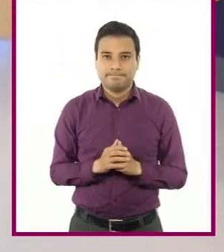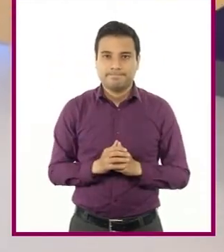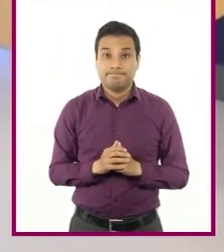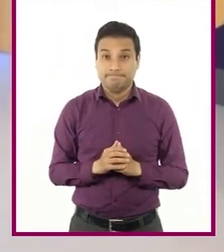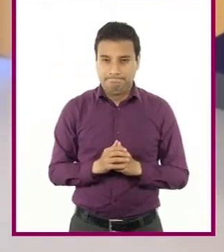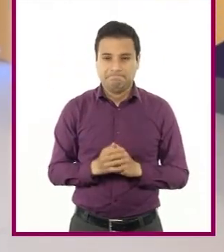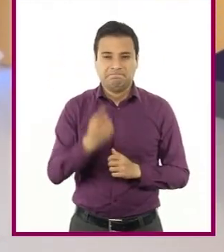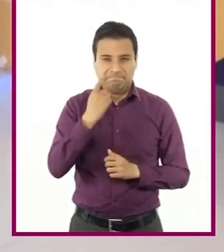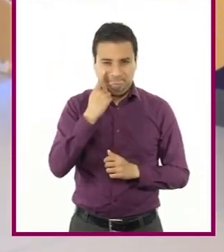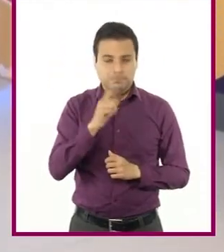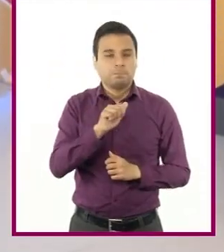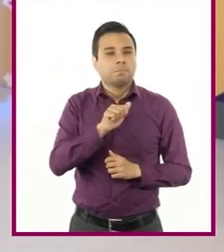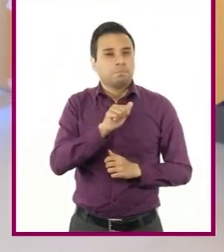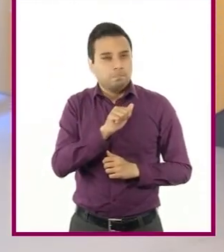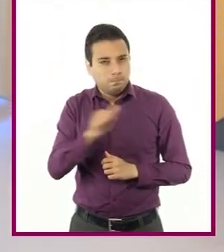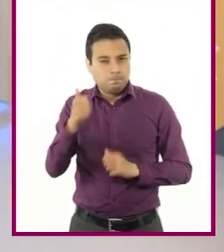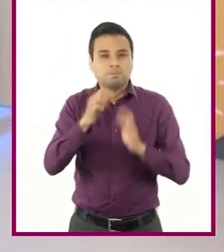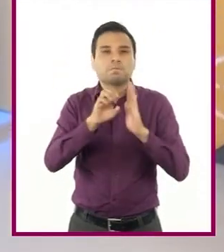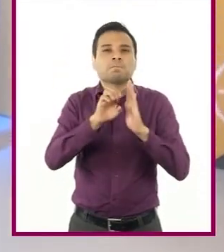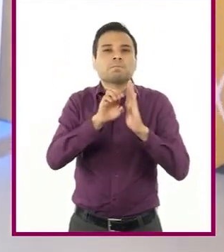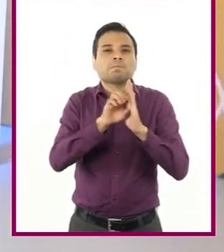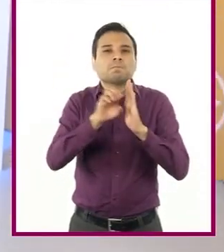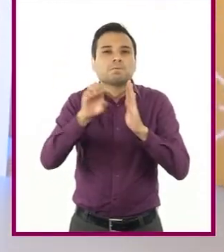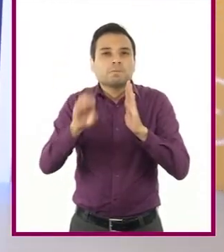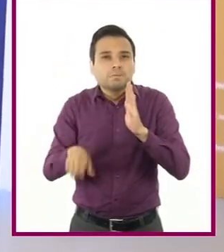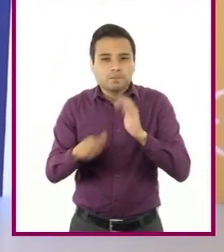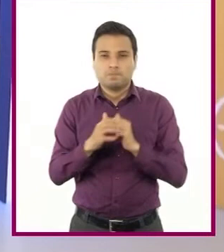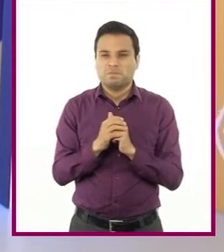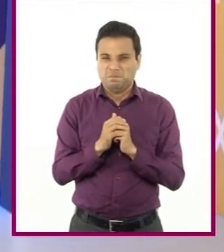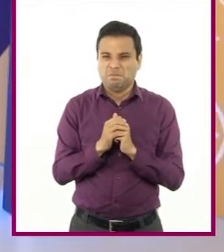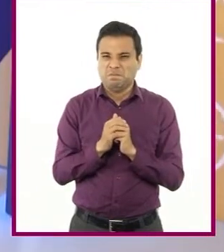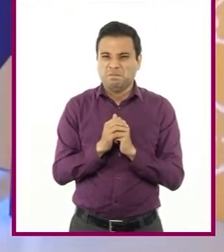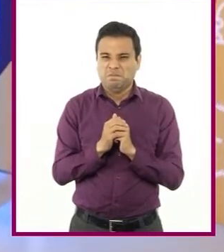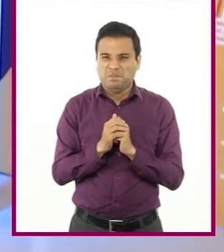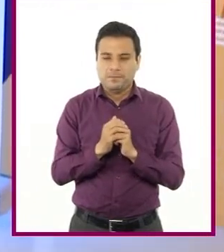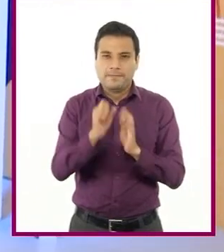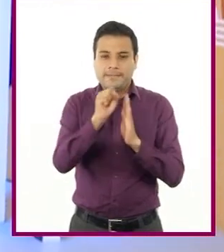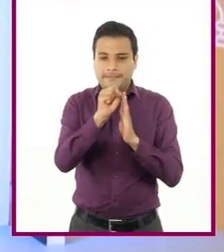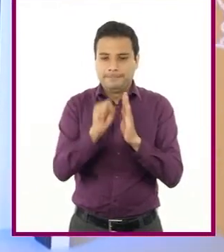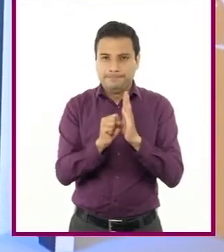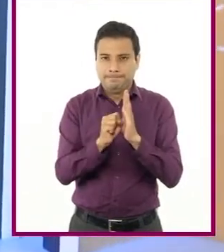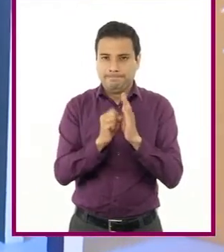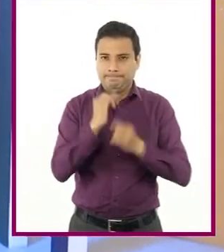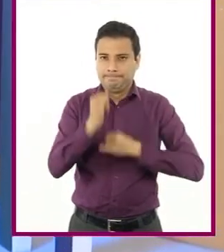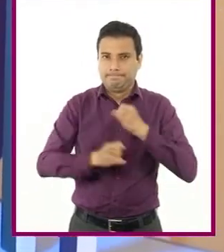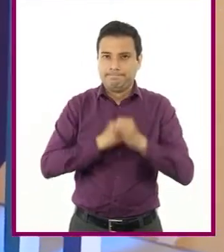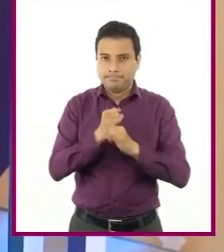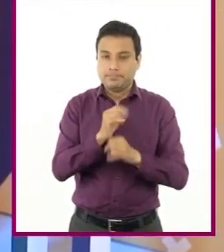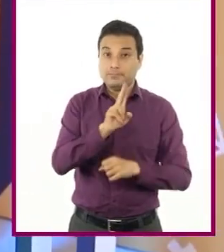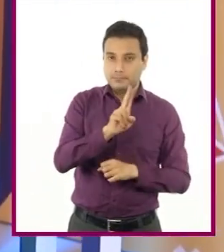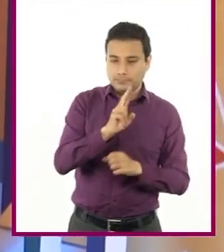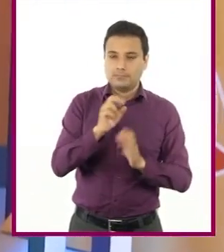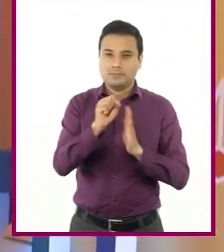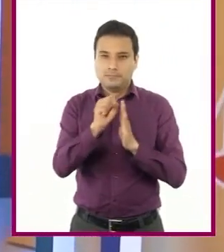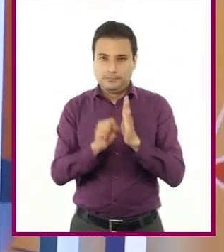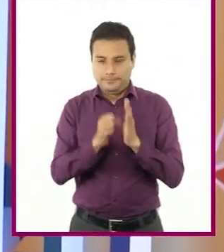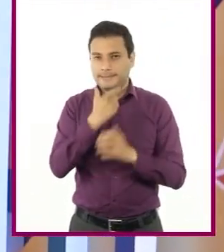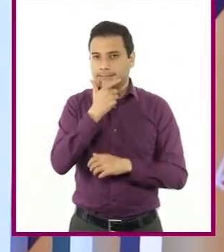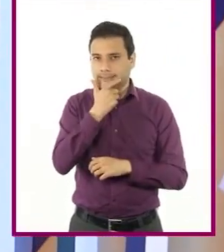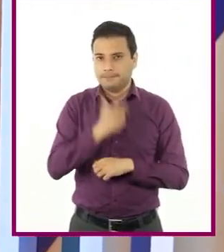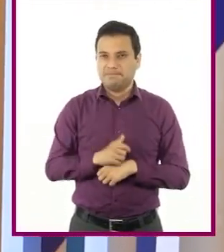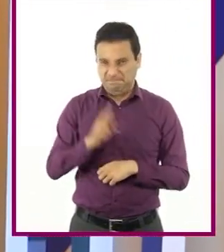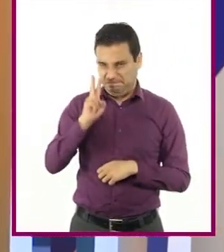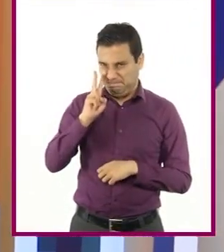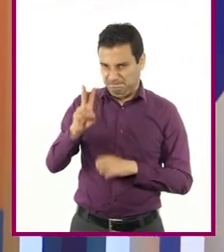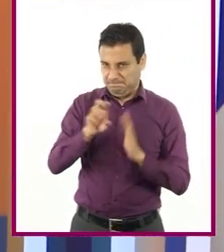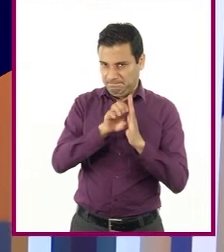Trabajaremos con una situación que involucra otras unidades de longitud del Sistema Internacional de Unidades y del Sistema Inglés. Vamos